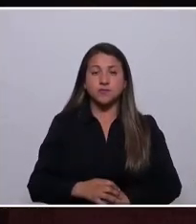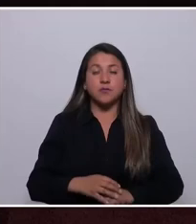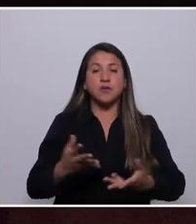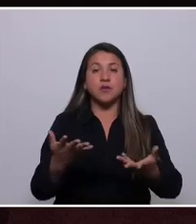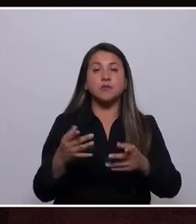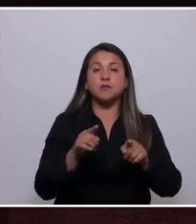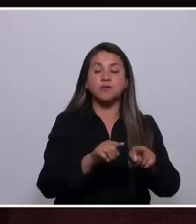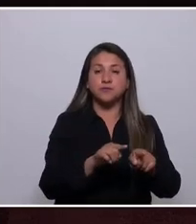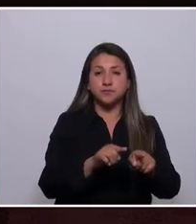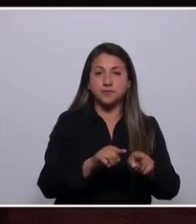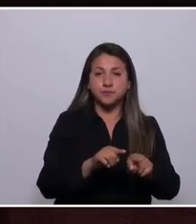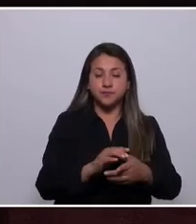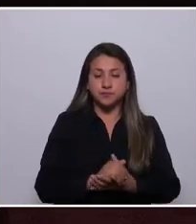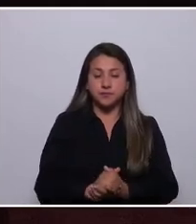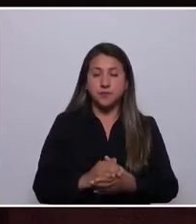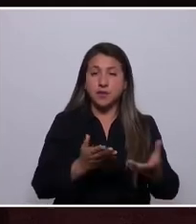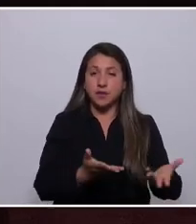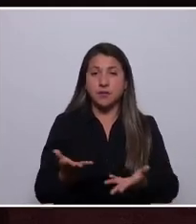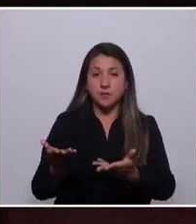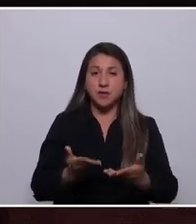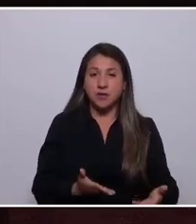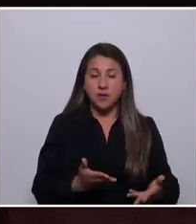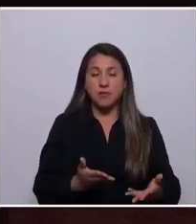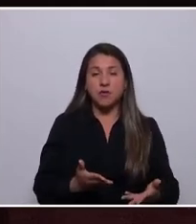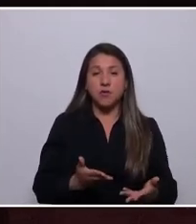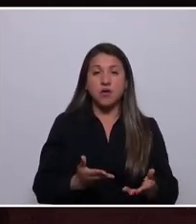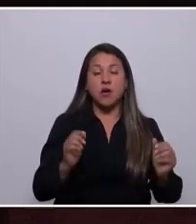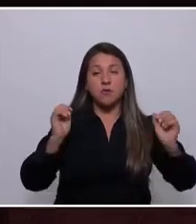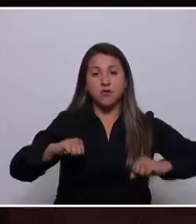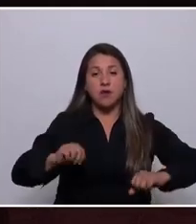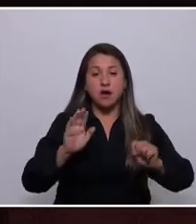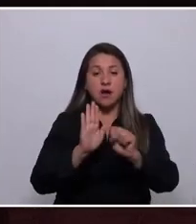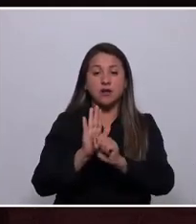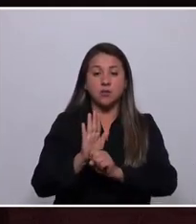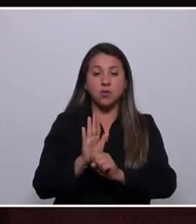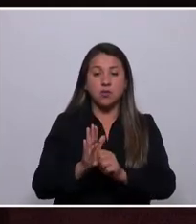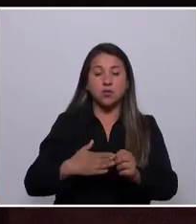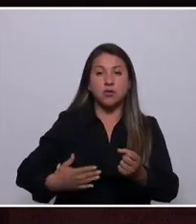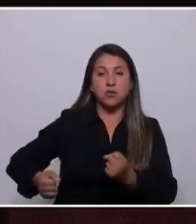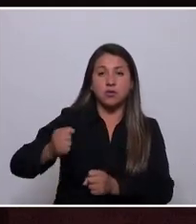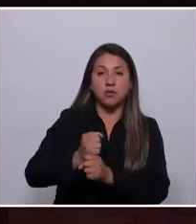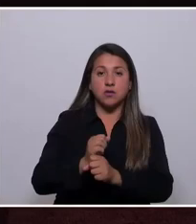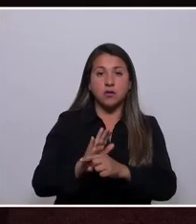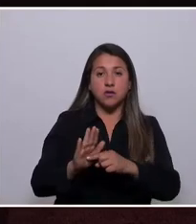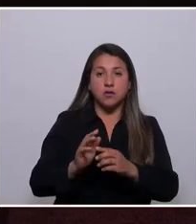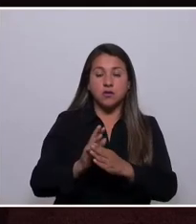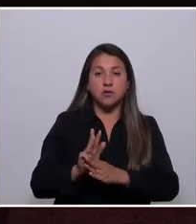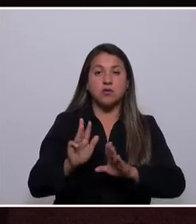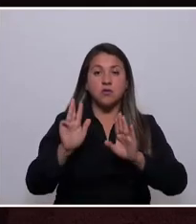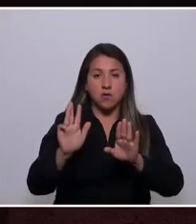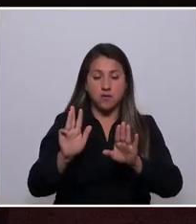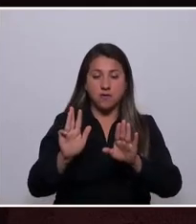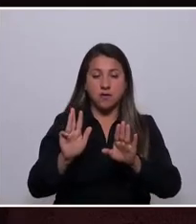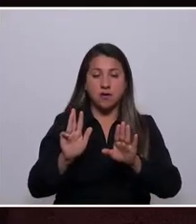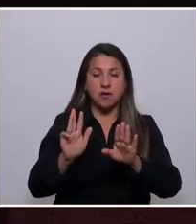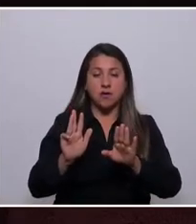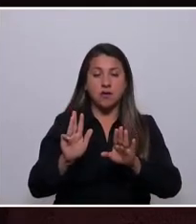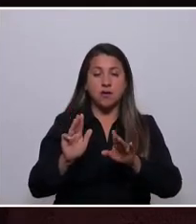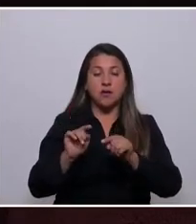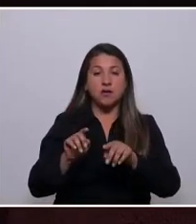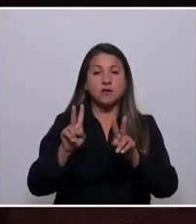que los invitamos a aprobar este artículo que viene a sustituir el artículo 9 completamente. Y en ese